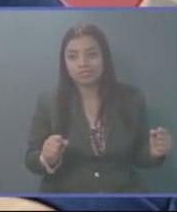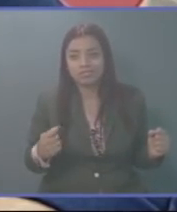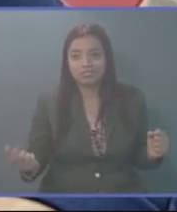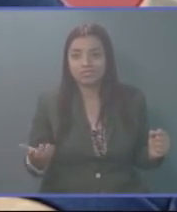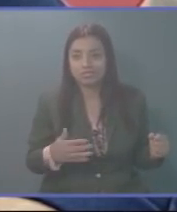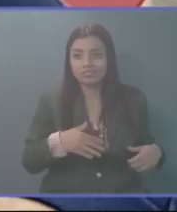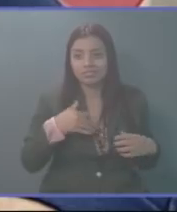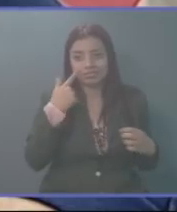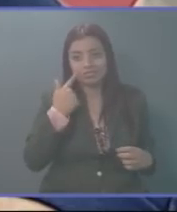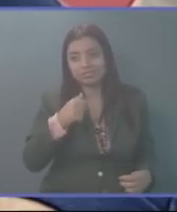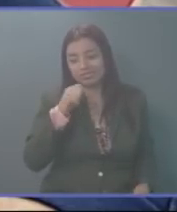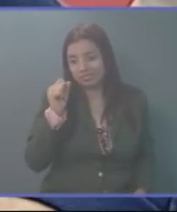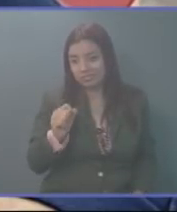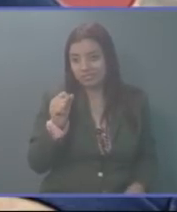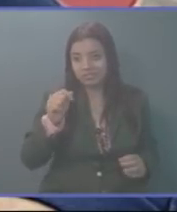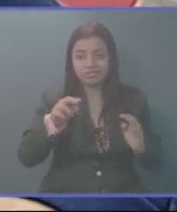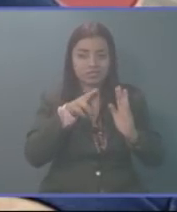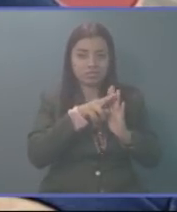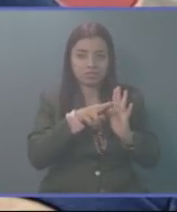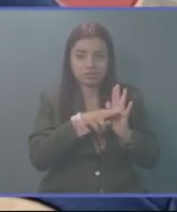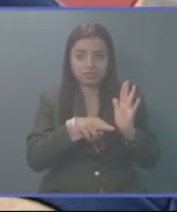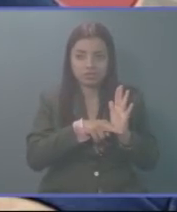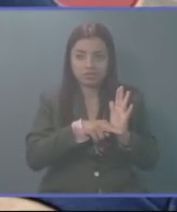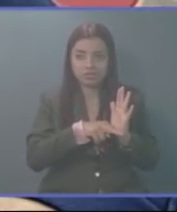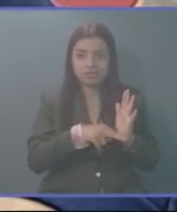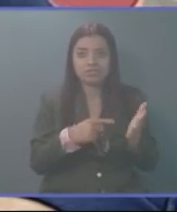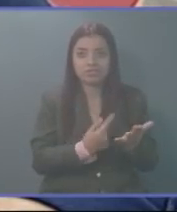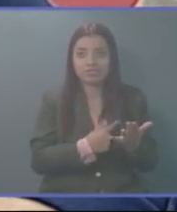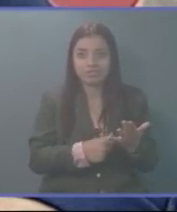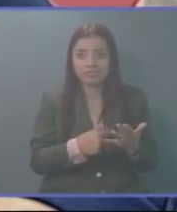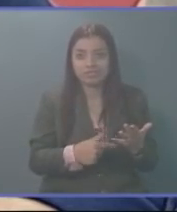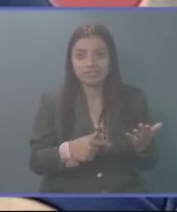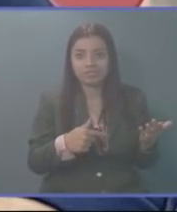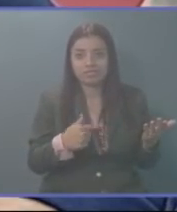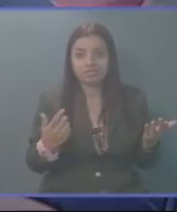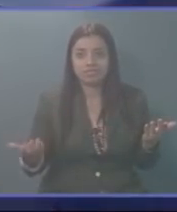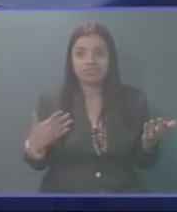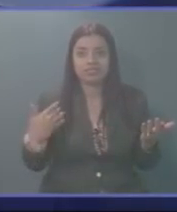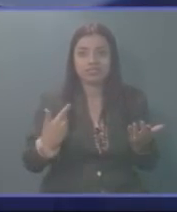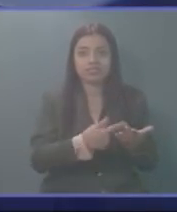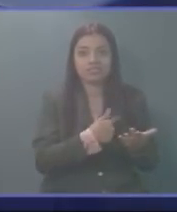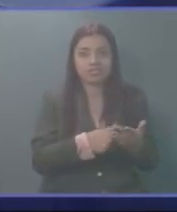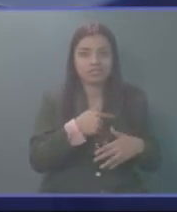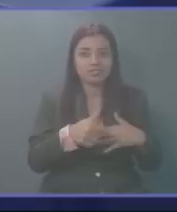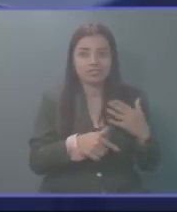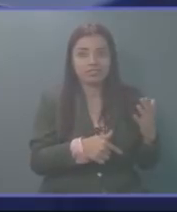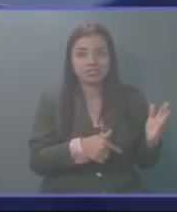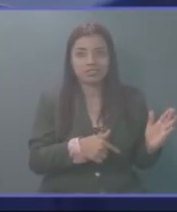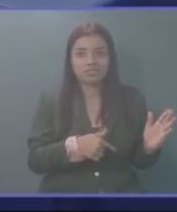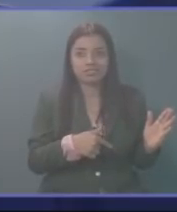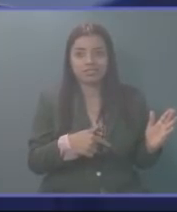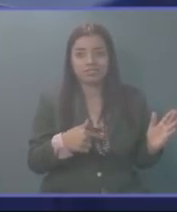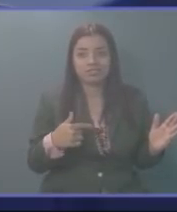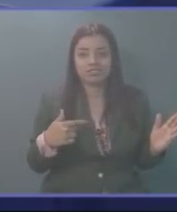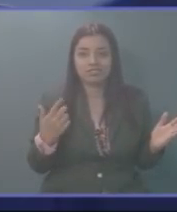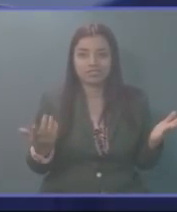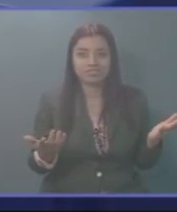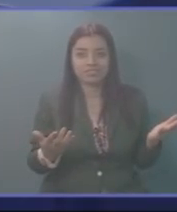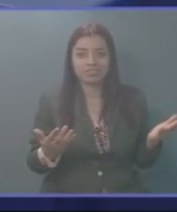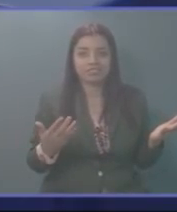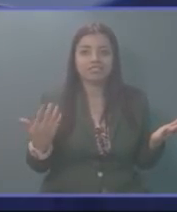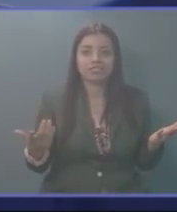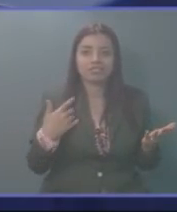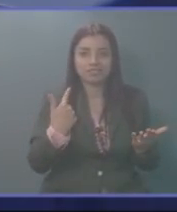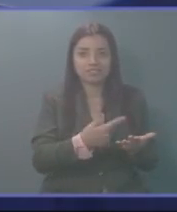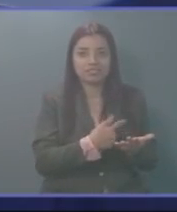Por consiguiente, sus normas prevalecerán sobre cualquier otra que la contraríe. Eso en principio. En segundo lugar,